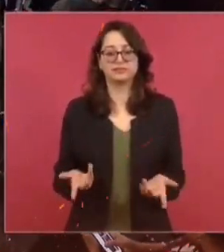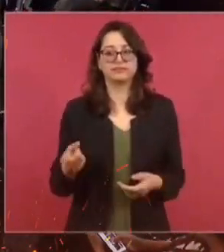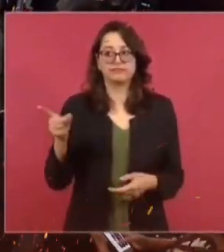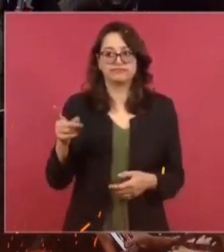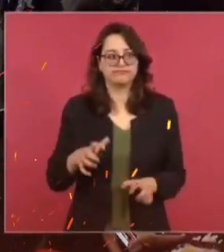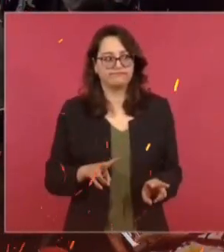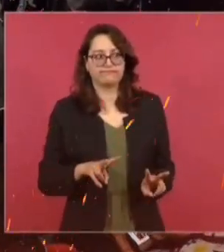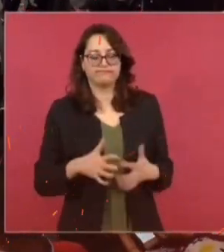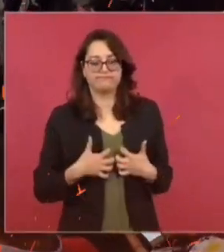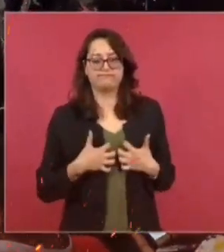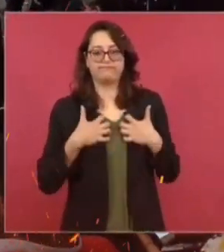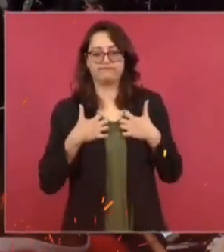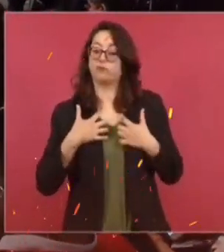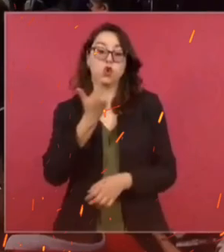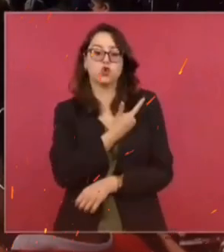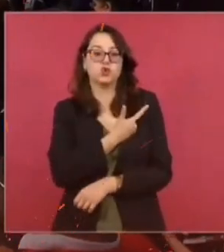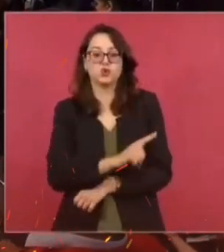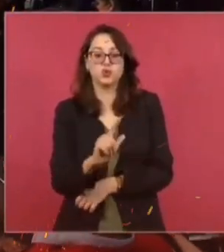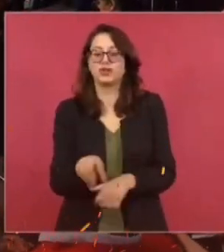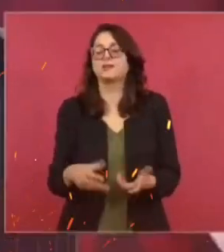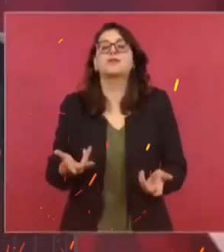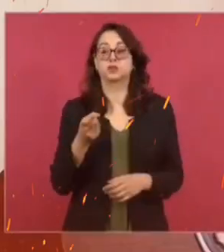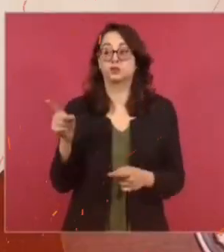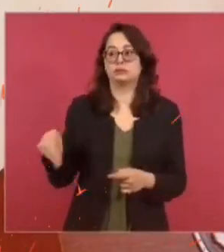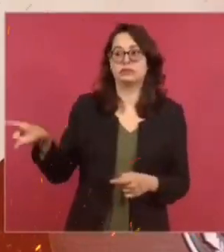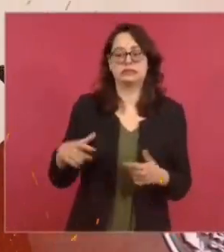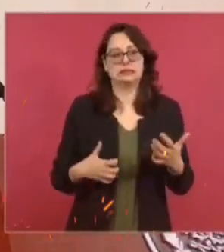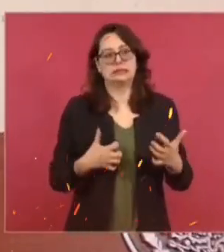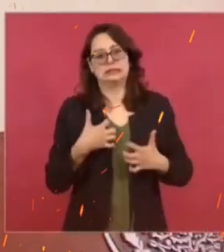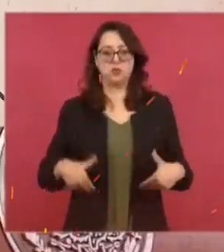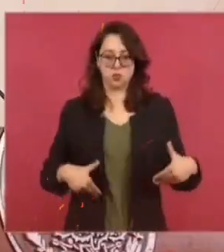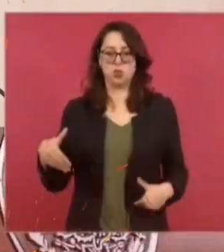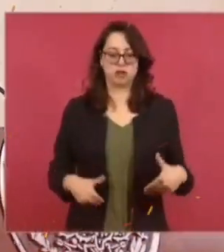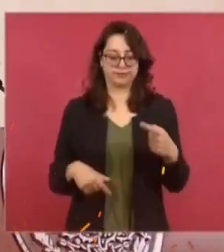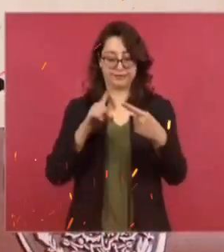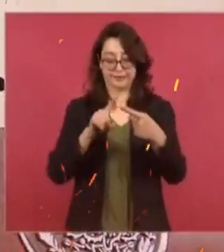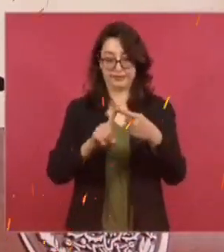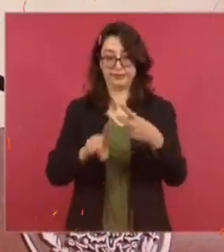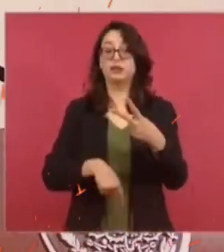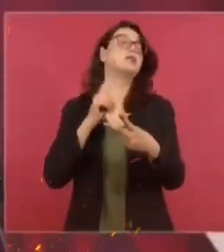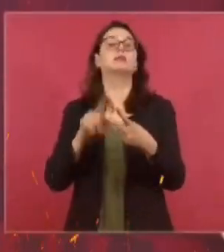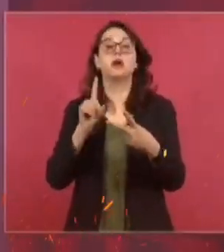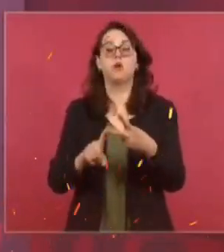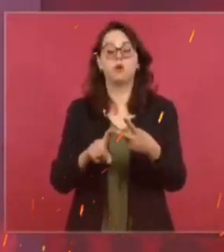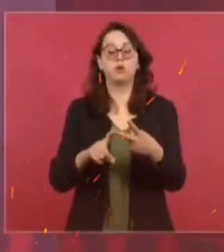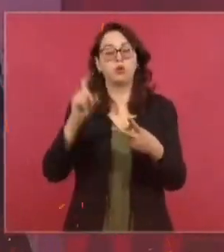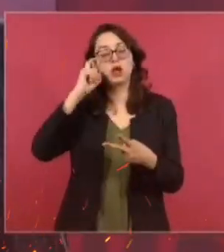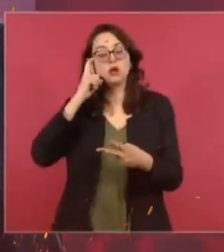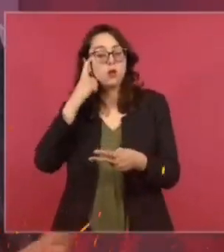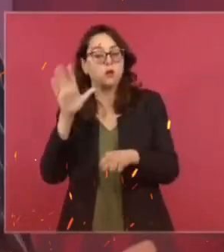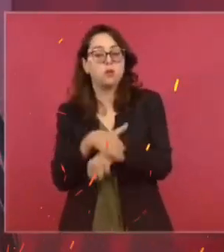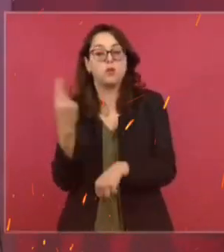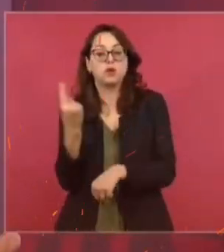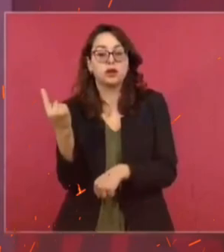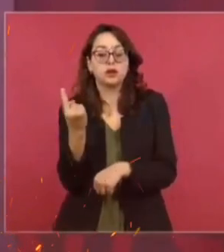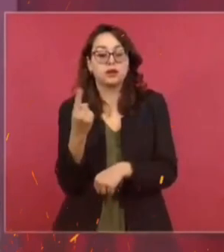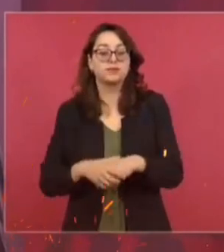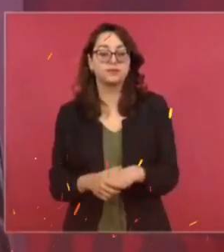no les gusta, ¿no? Porque quieren ser un poder de élite. La otra parte del enojo es que